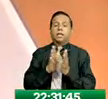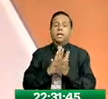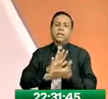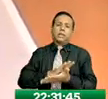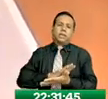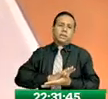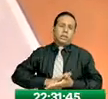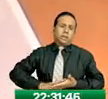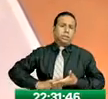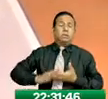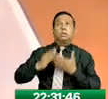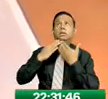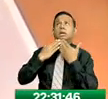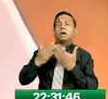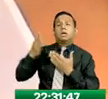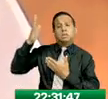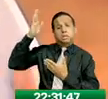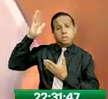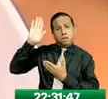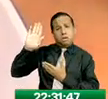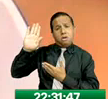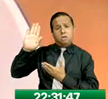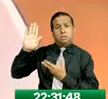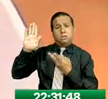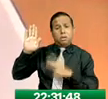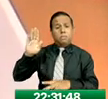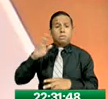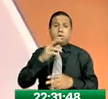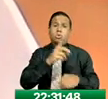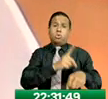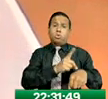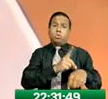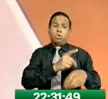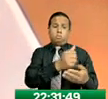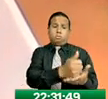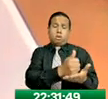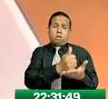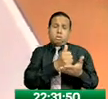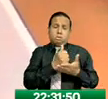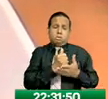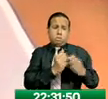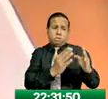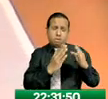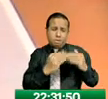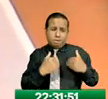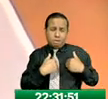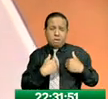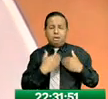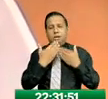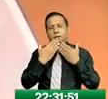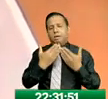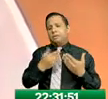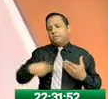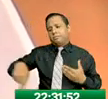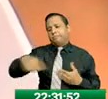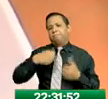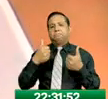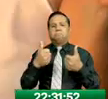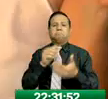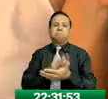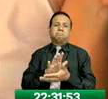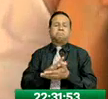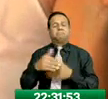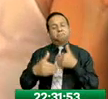a Dios en primer lugar y a la mano del doctor, pues, que nos ayudó, que estamos muy bien ya todos, saliendo poco a